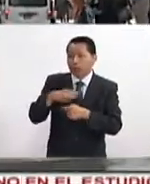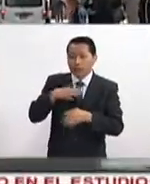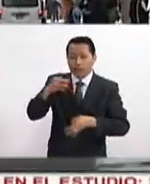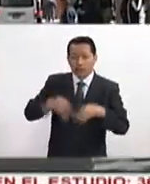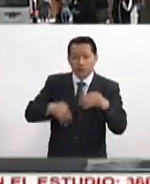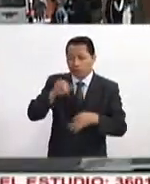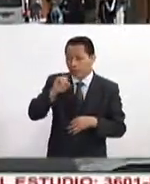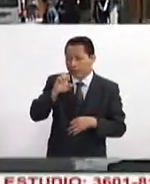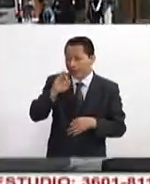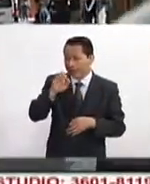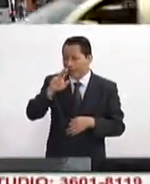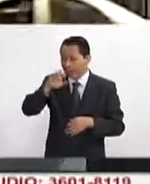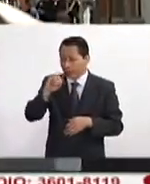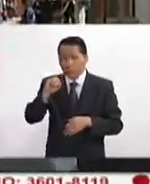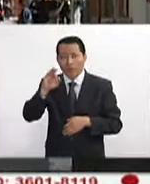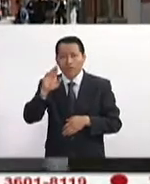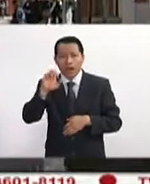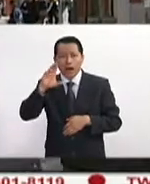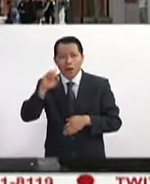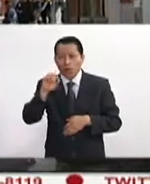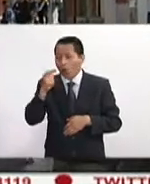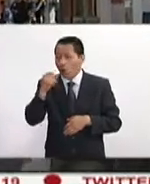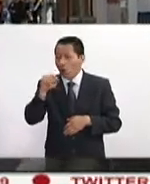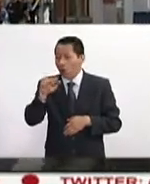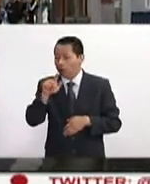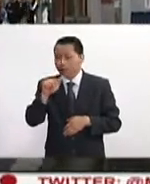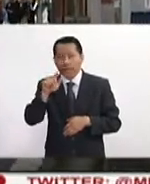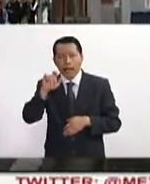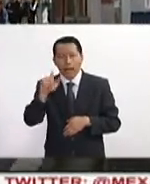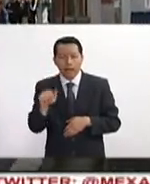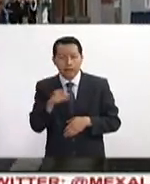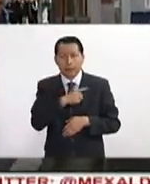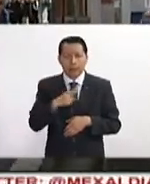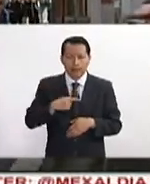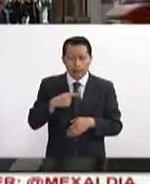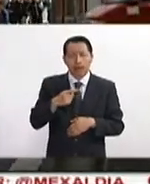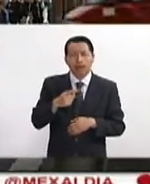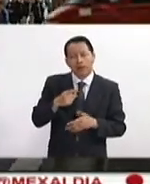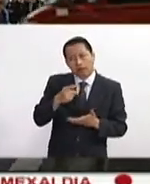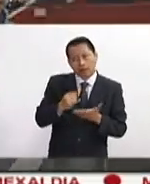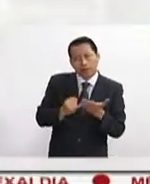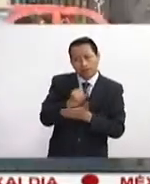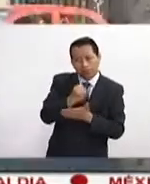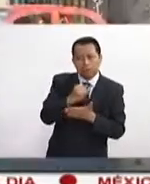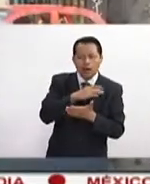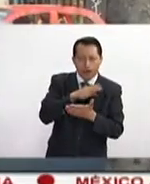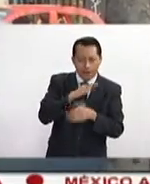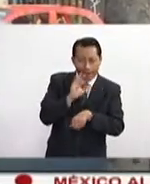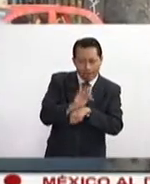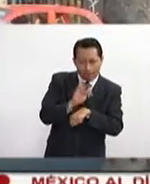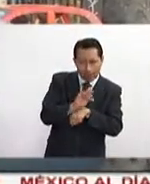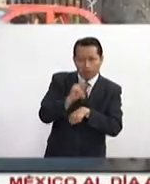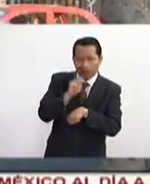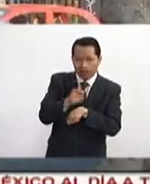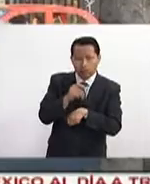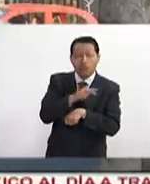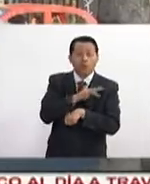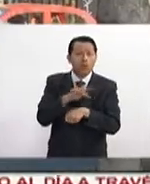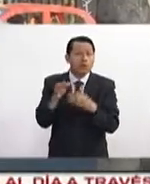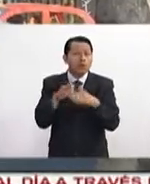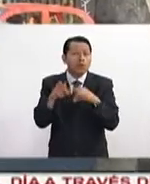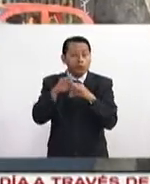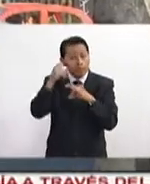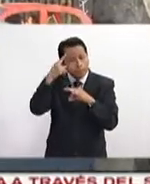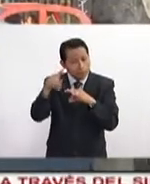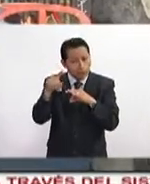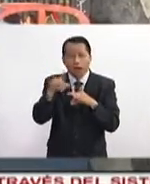José Fernando Franco González, quien deberá resolver si el amparo en revisión es lo suficientemente relevante para